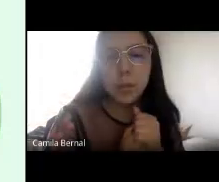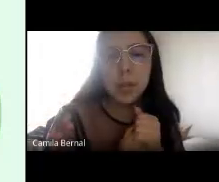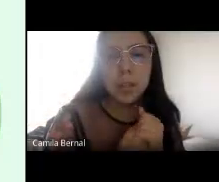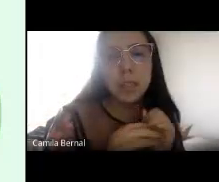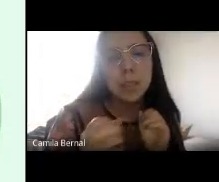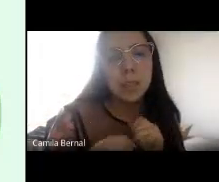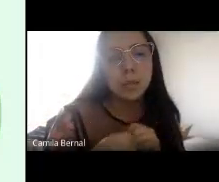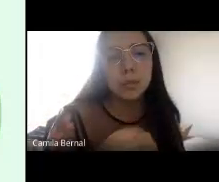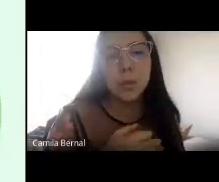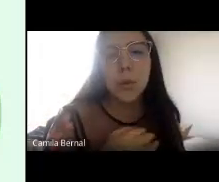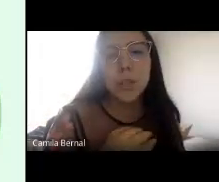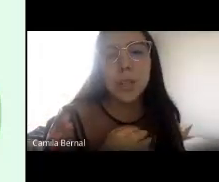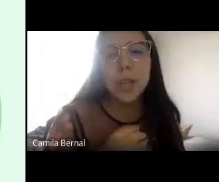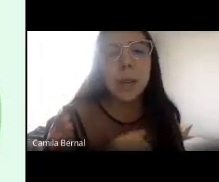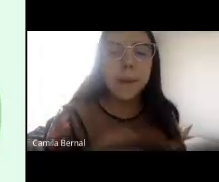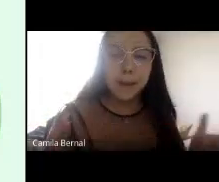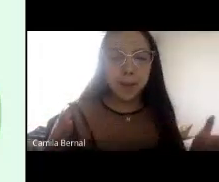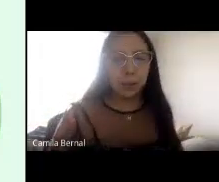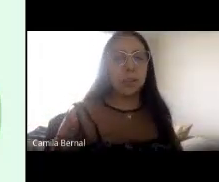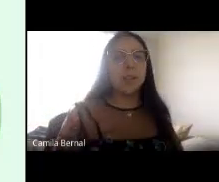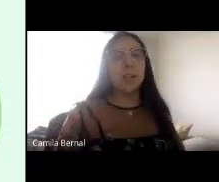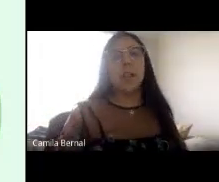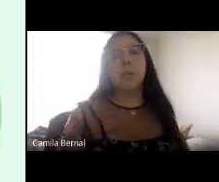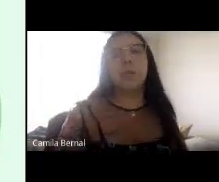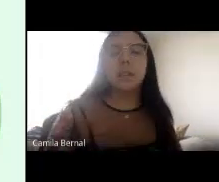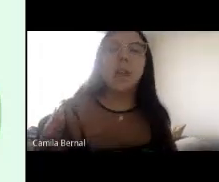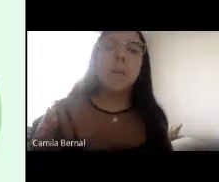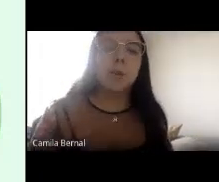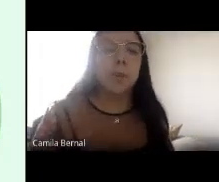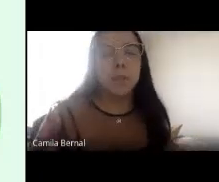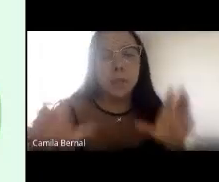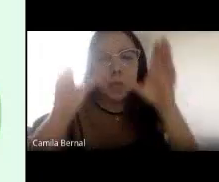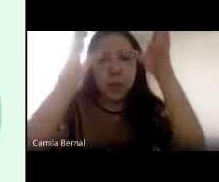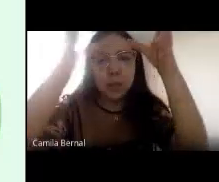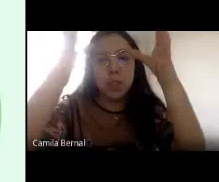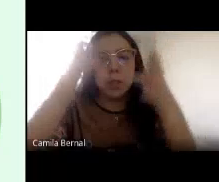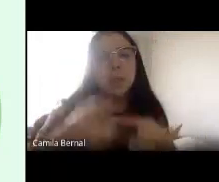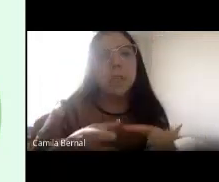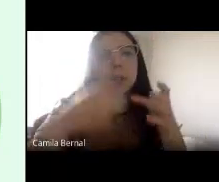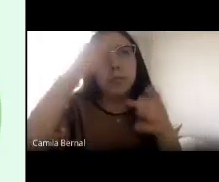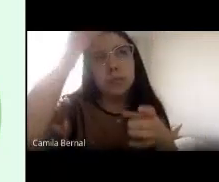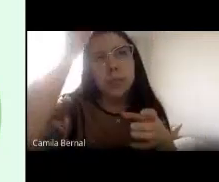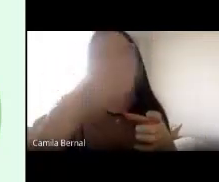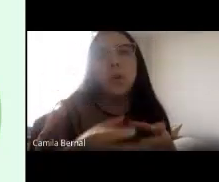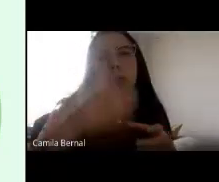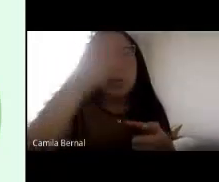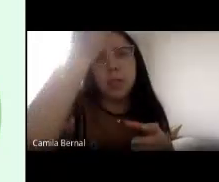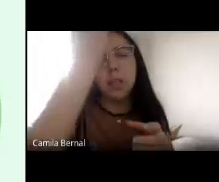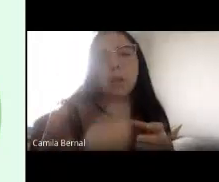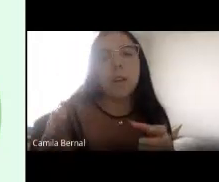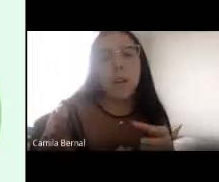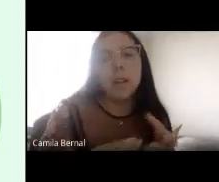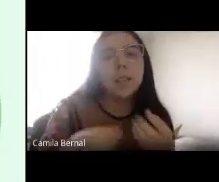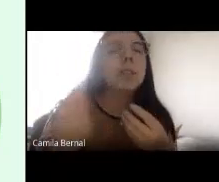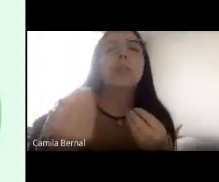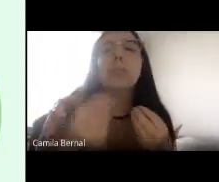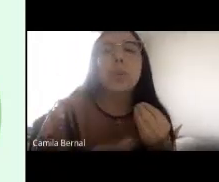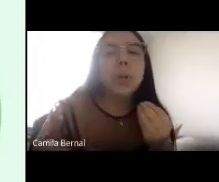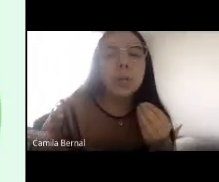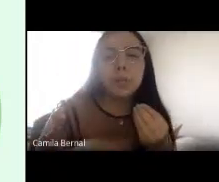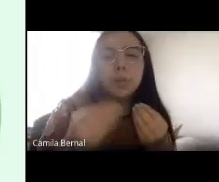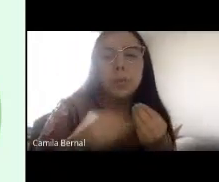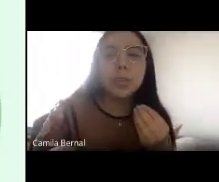recolección y es tener un tubo de salida para recolectar el agua tratada, porque pues de nada nos sirve tener todo eso y que el agua caiga si